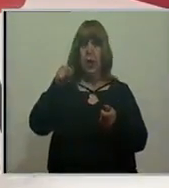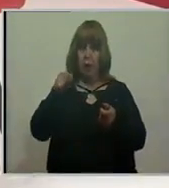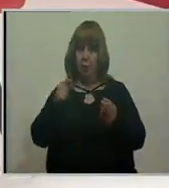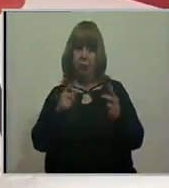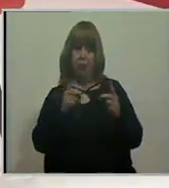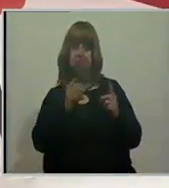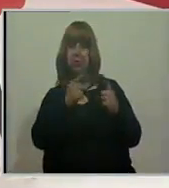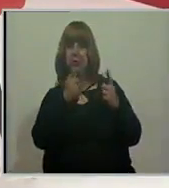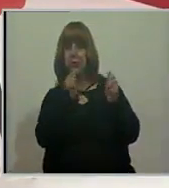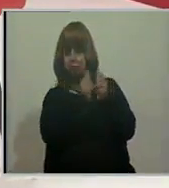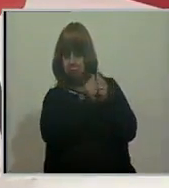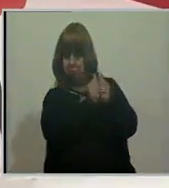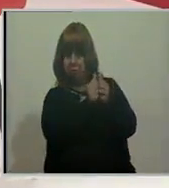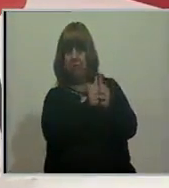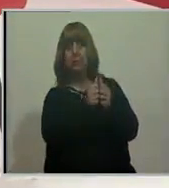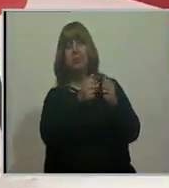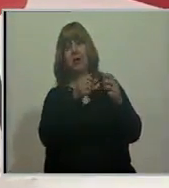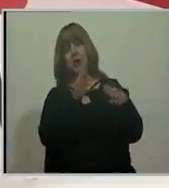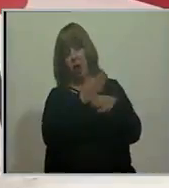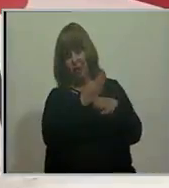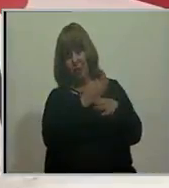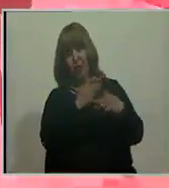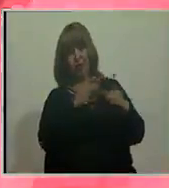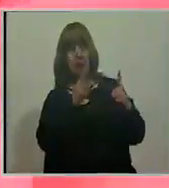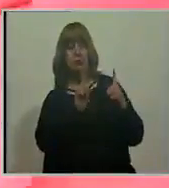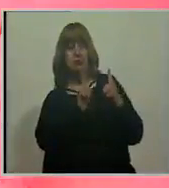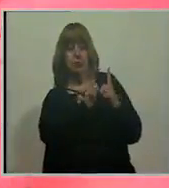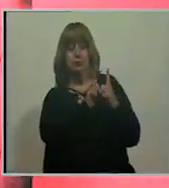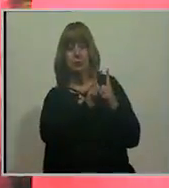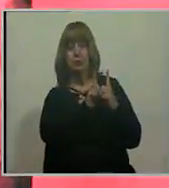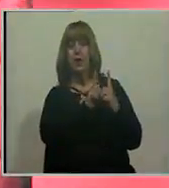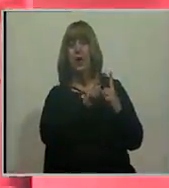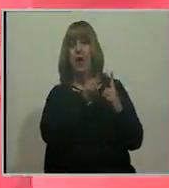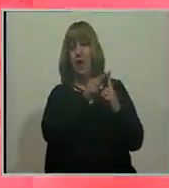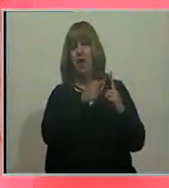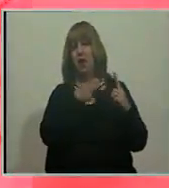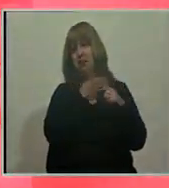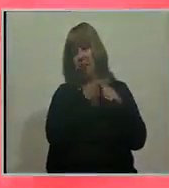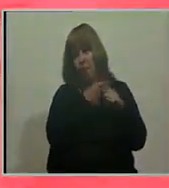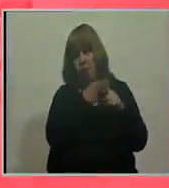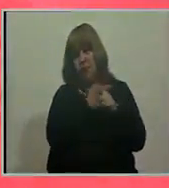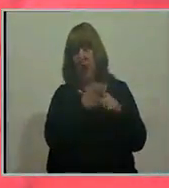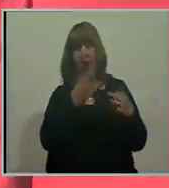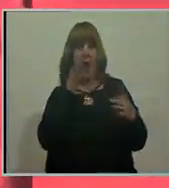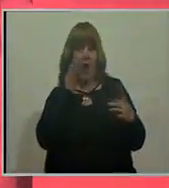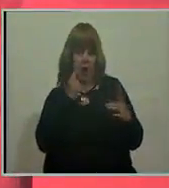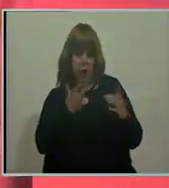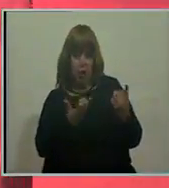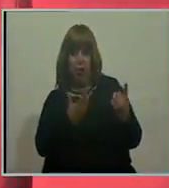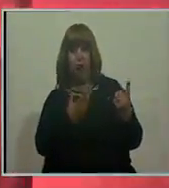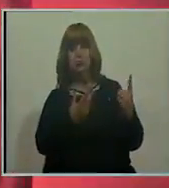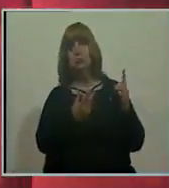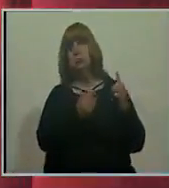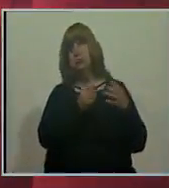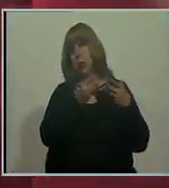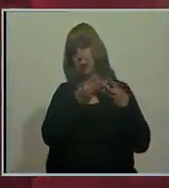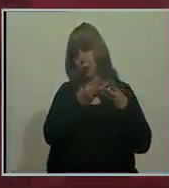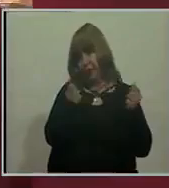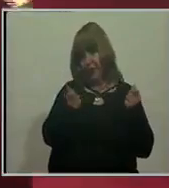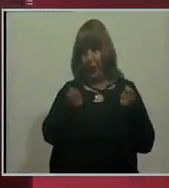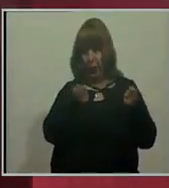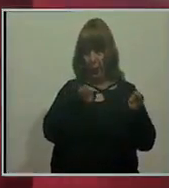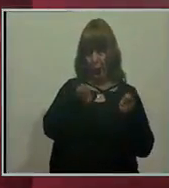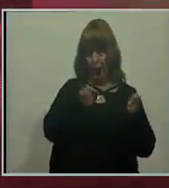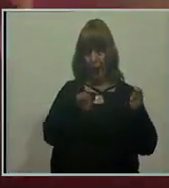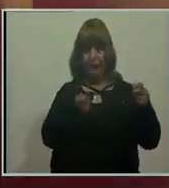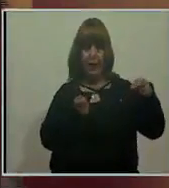muerto, atropellado por el vehículo que manejaba la mujer, luego de haber mantenido una fuerte discusión, según los testigos,